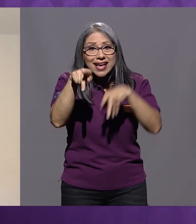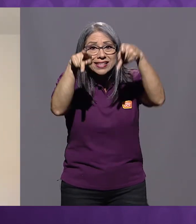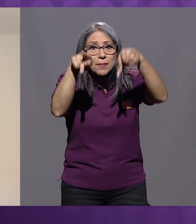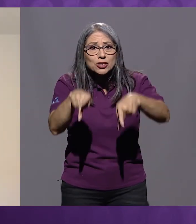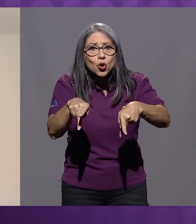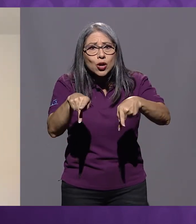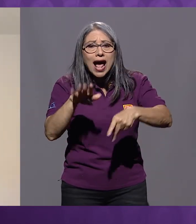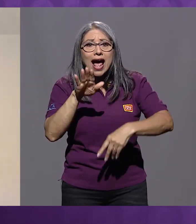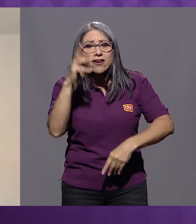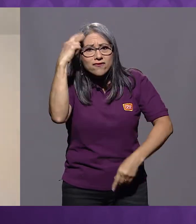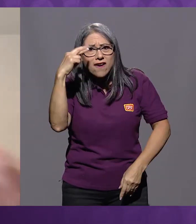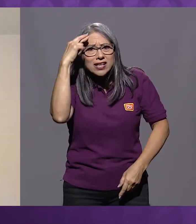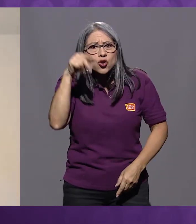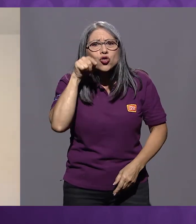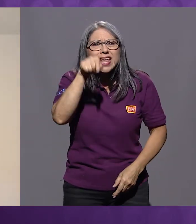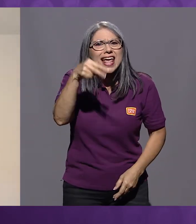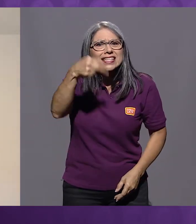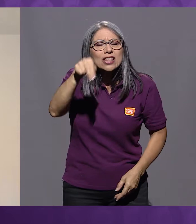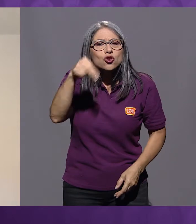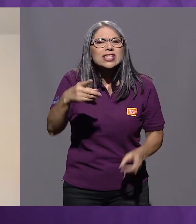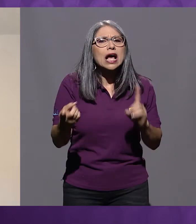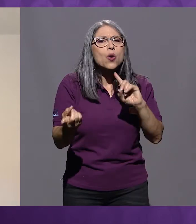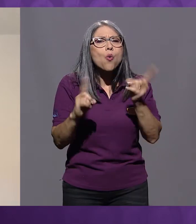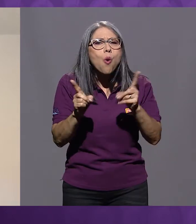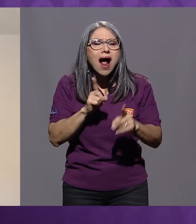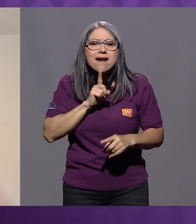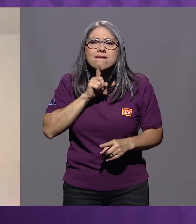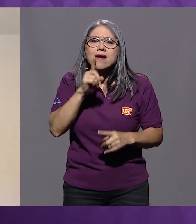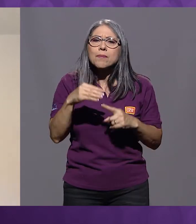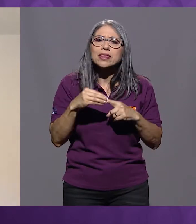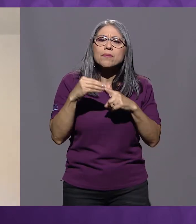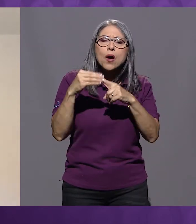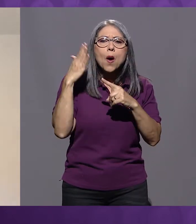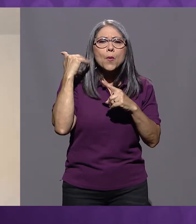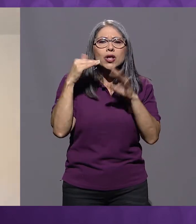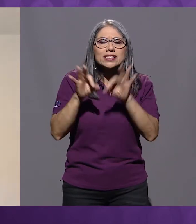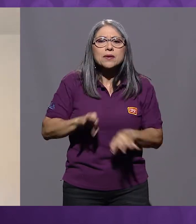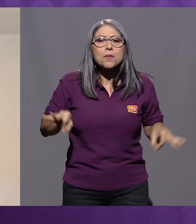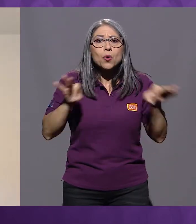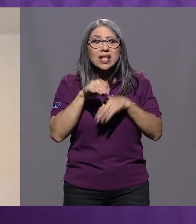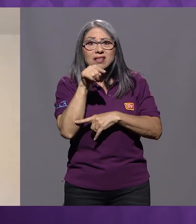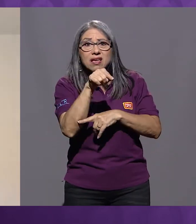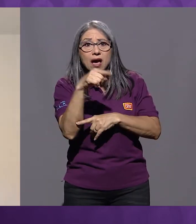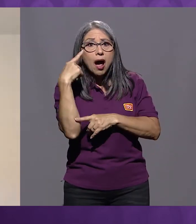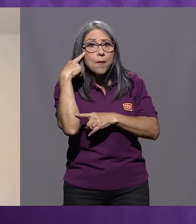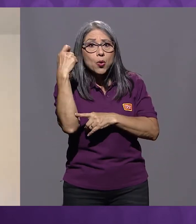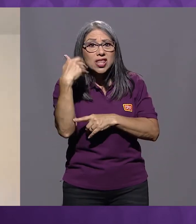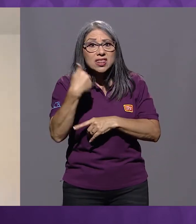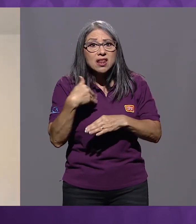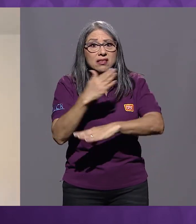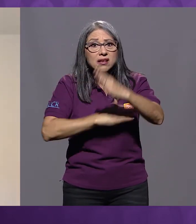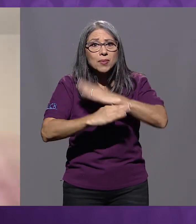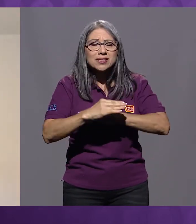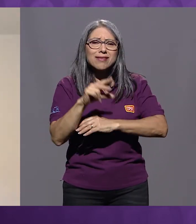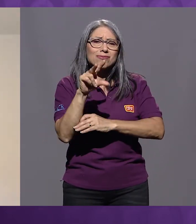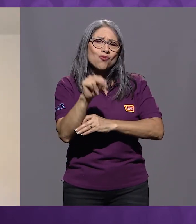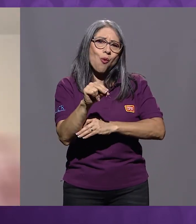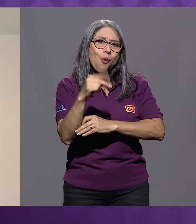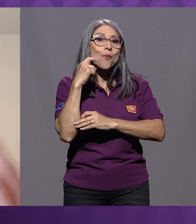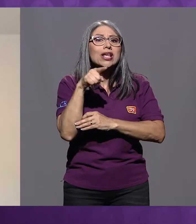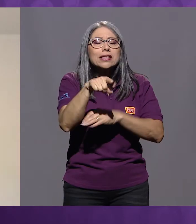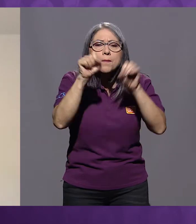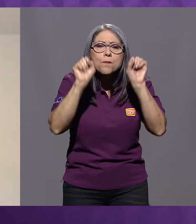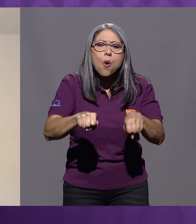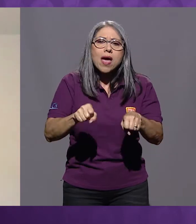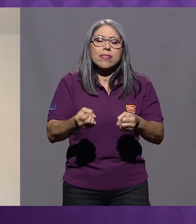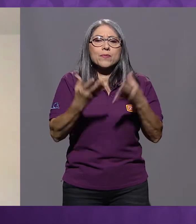esta persona es noticia, el motivo por qué esta persona vale la pena conversar con ella, no es porque tenga una discapacidad, sino porque es capaz de